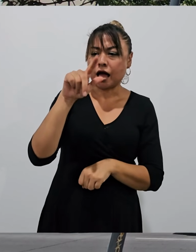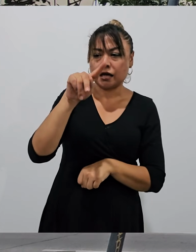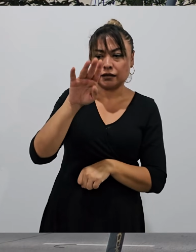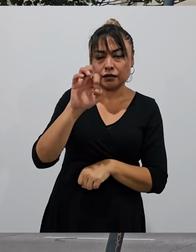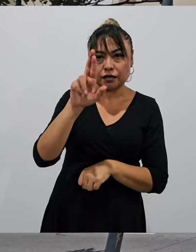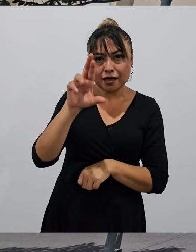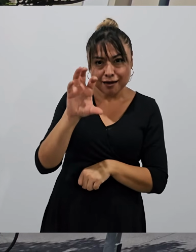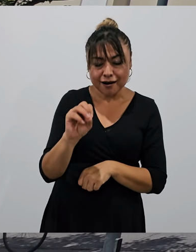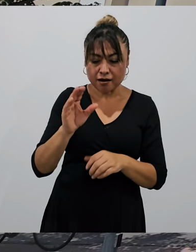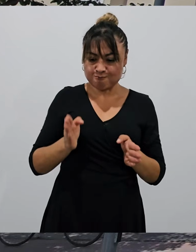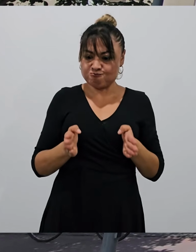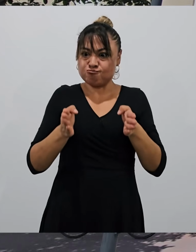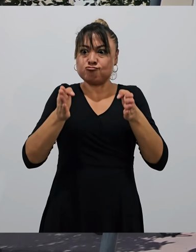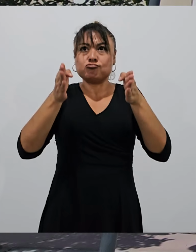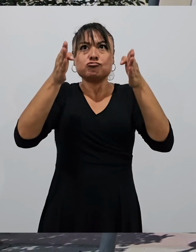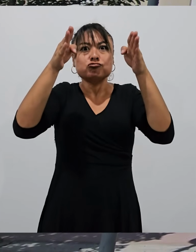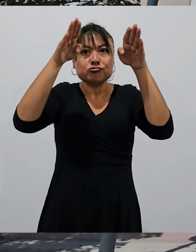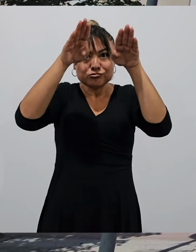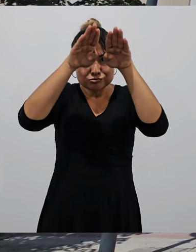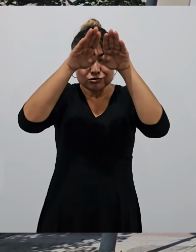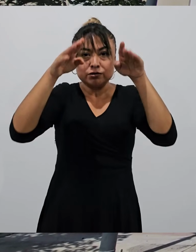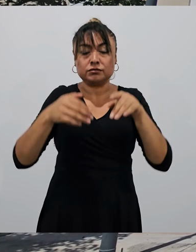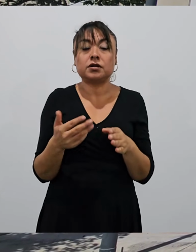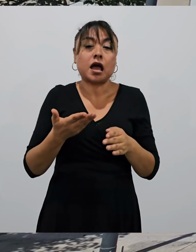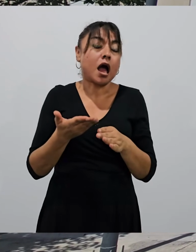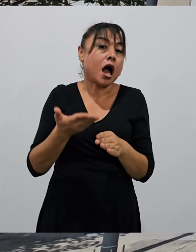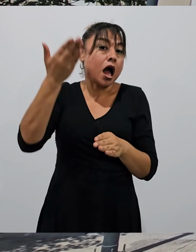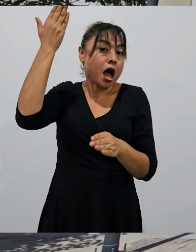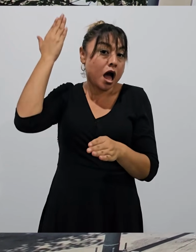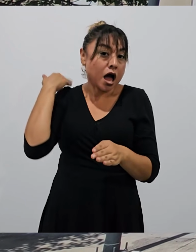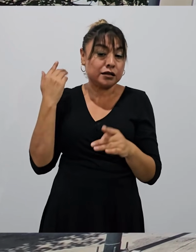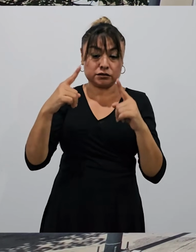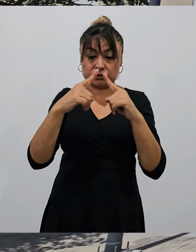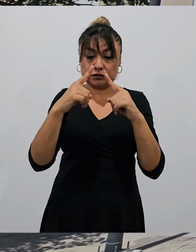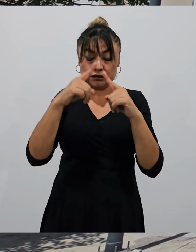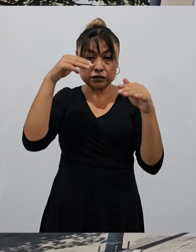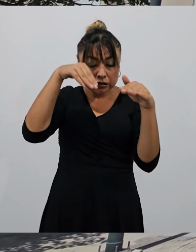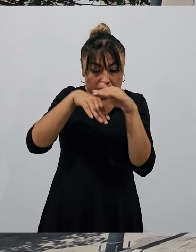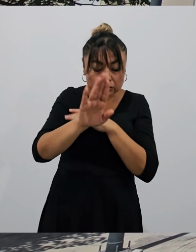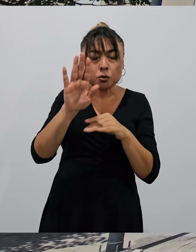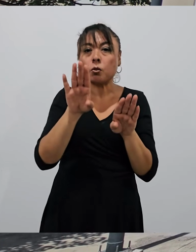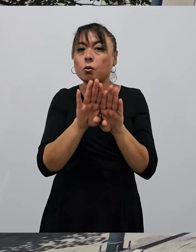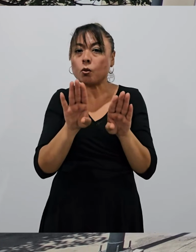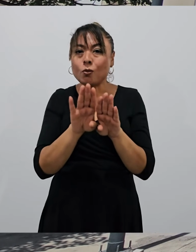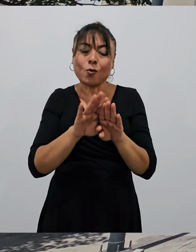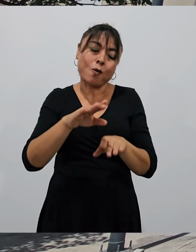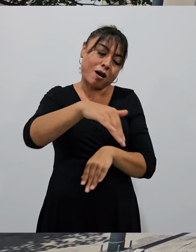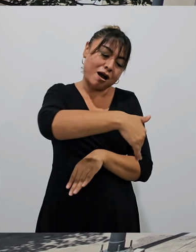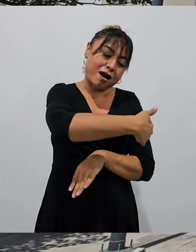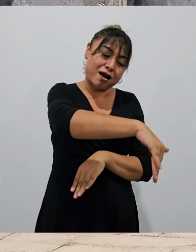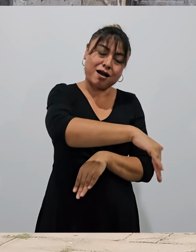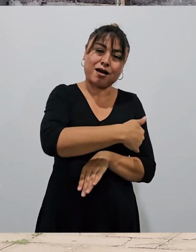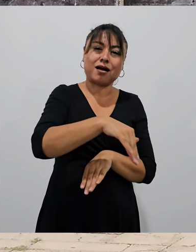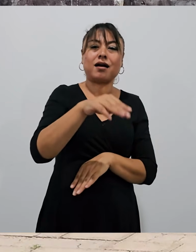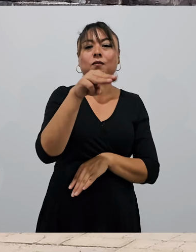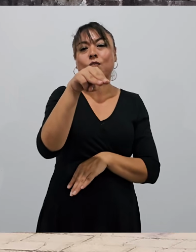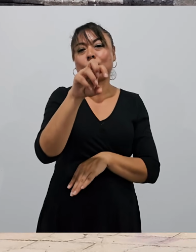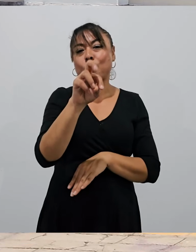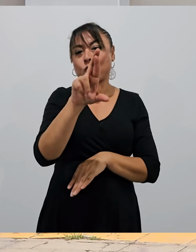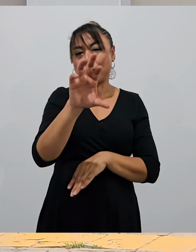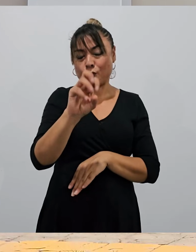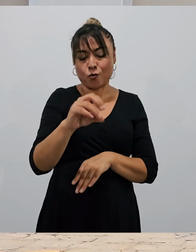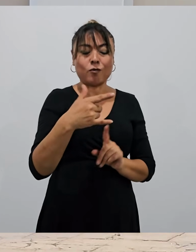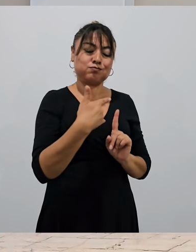Importante mencionar que al templo originalmente se accedía por una puerta que estaba sobre la calle de Moro, es decir, sobre la fachada poniente. La actual entrada